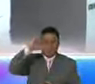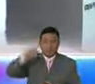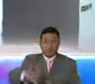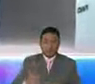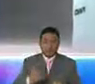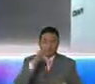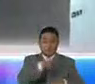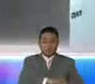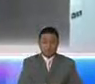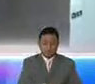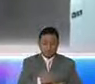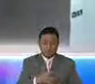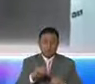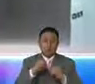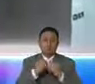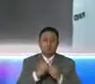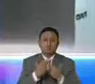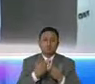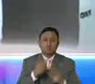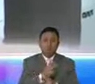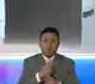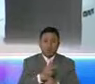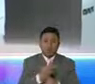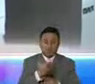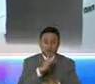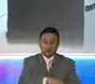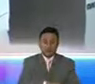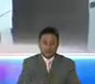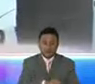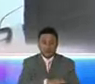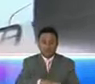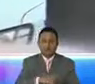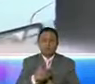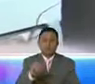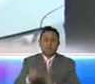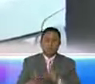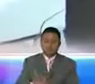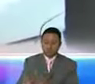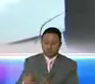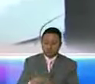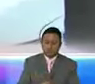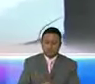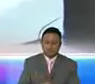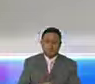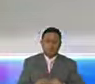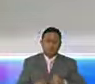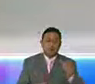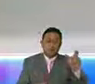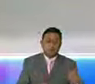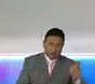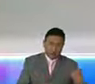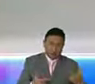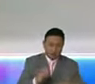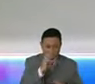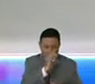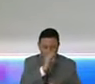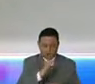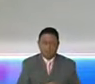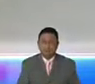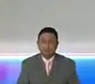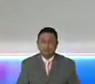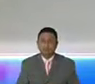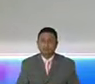estas detenciones desarticular una presunta banda de sicarios, pero están tras los pasos de otros integrantes. Hemos logrado incautar una